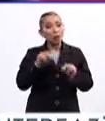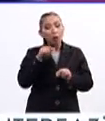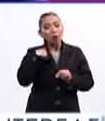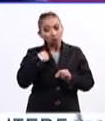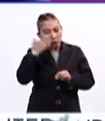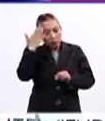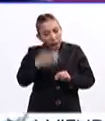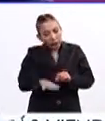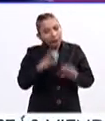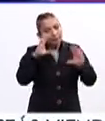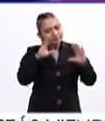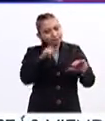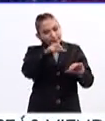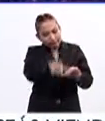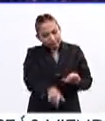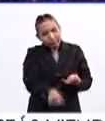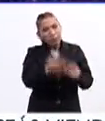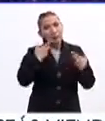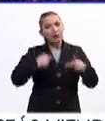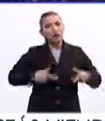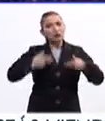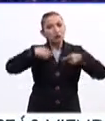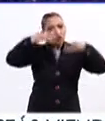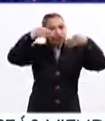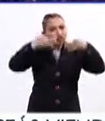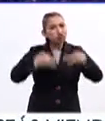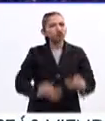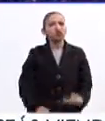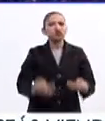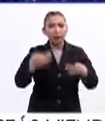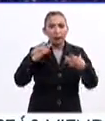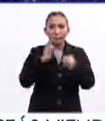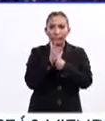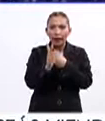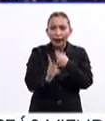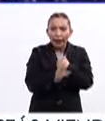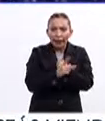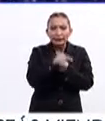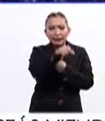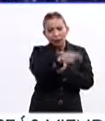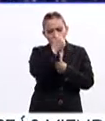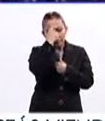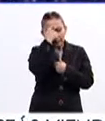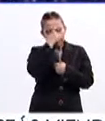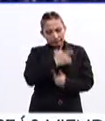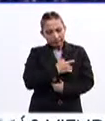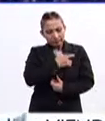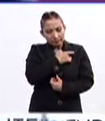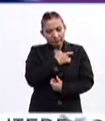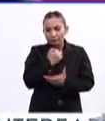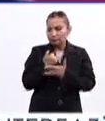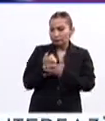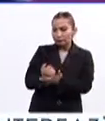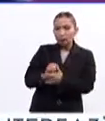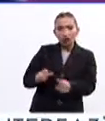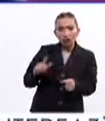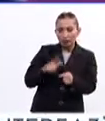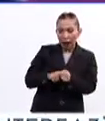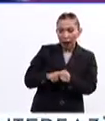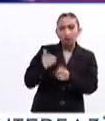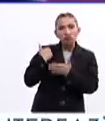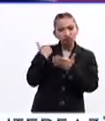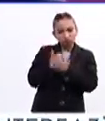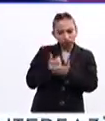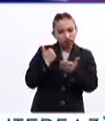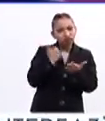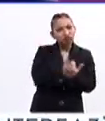están formando ciudadanos, ciudadanos con conciencia social, con